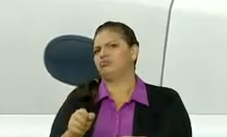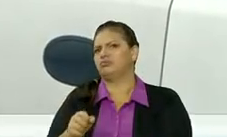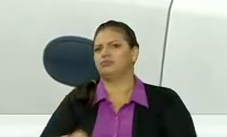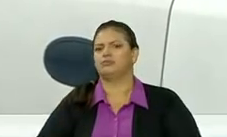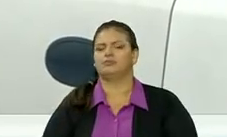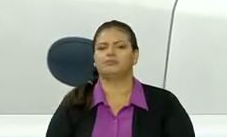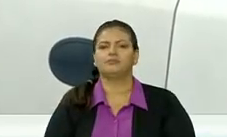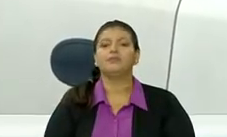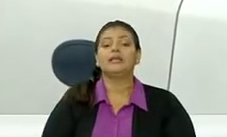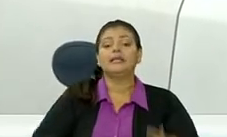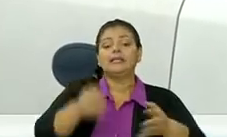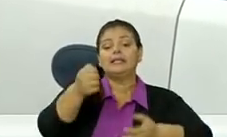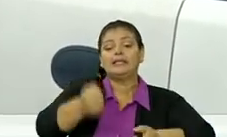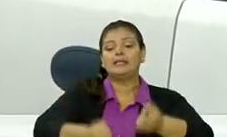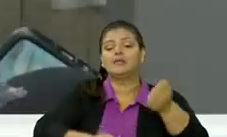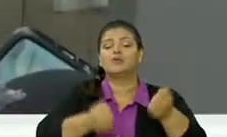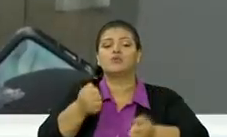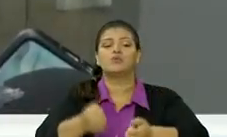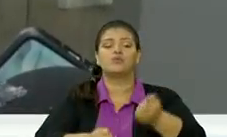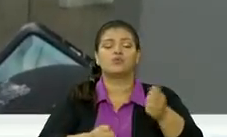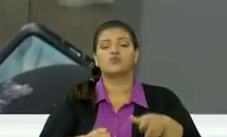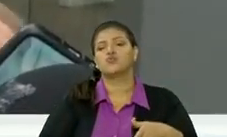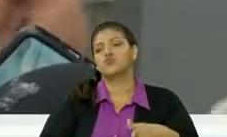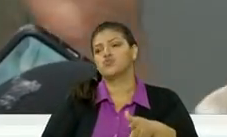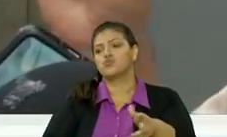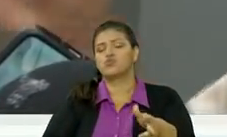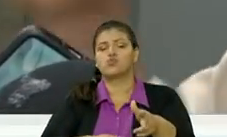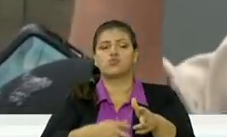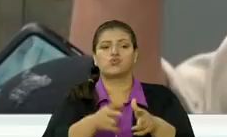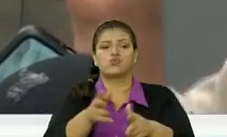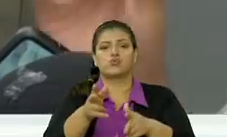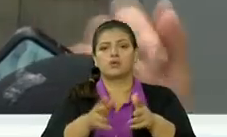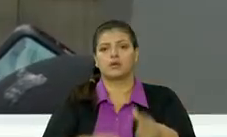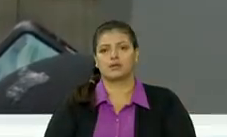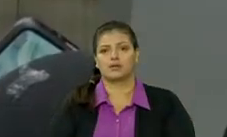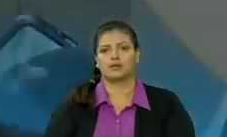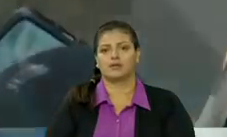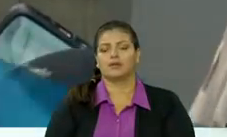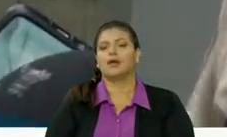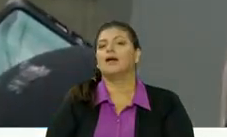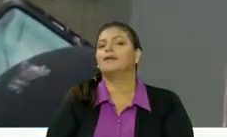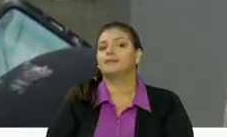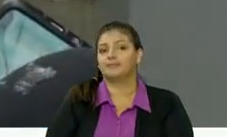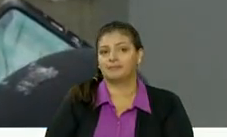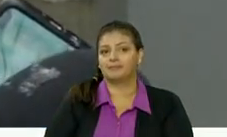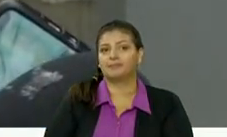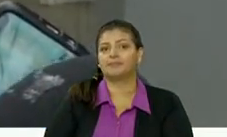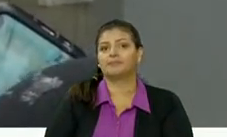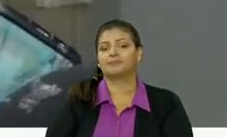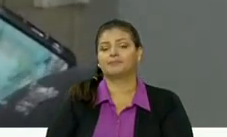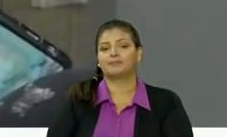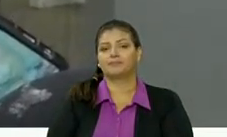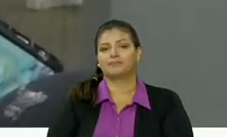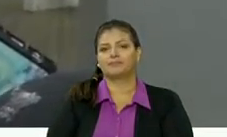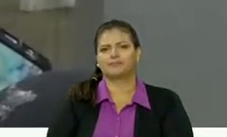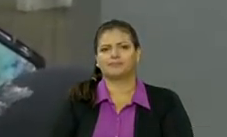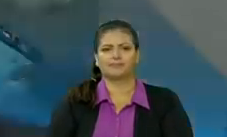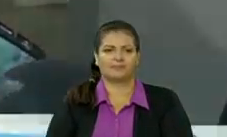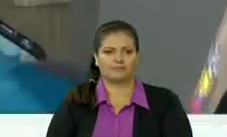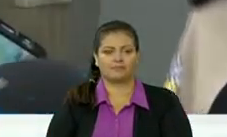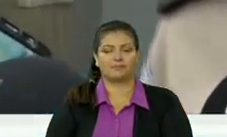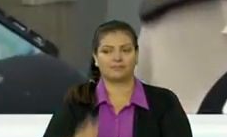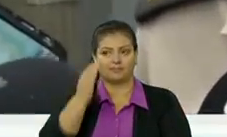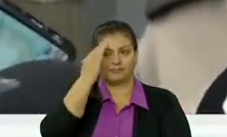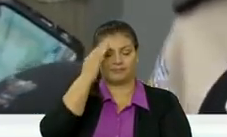Tungurahua. Aprovechan este modus operandi, que es echarle un poco de agua a la cara, empujarle y ahí aprovechar para sustraerse